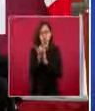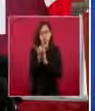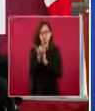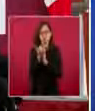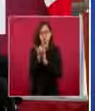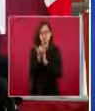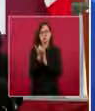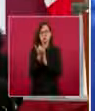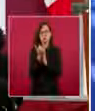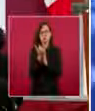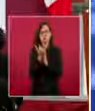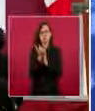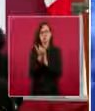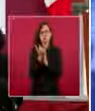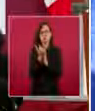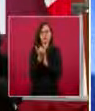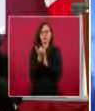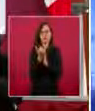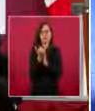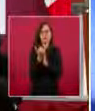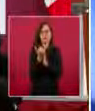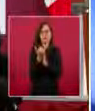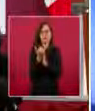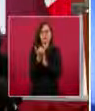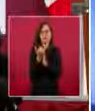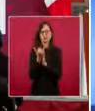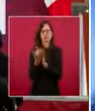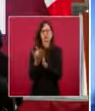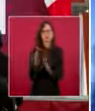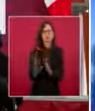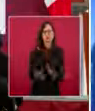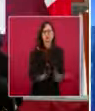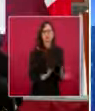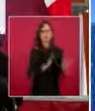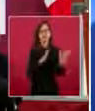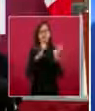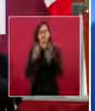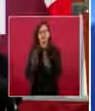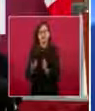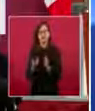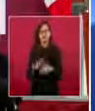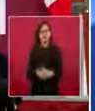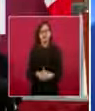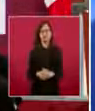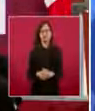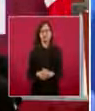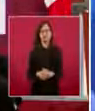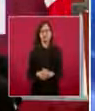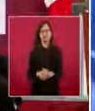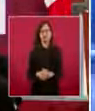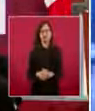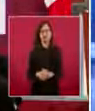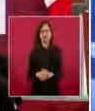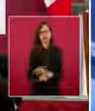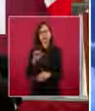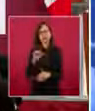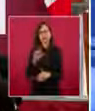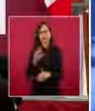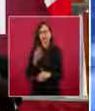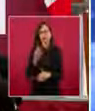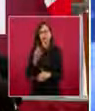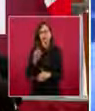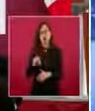midiendo semana a semana la popularidad del presidente y otros indicadores políticos, y ciertamente había sido muy